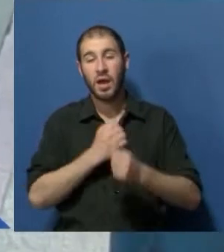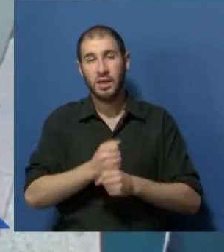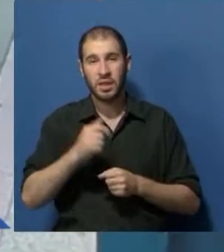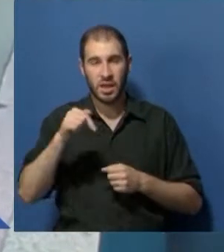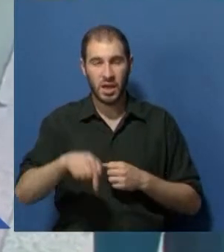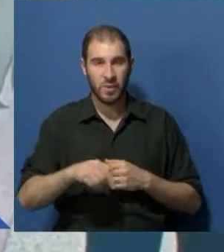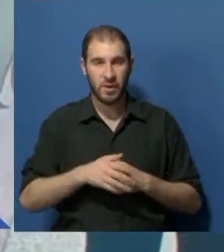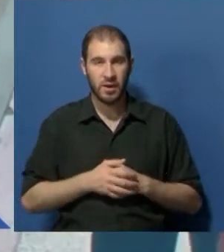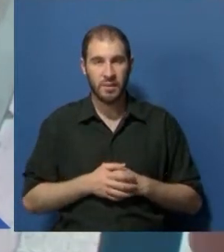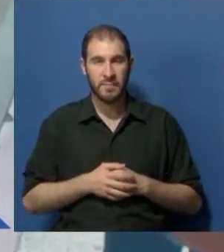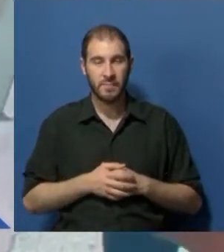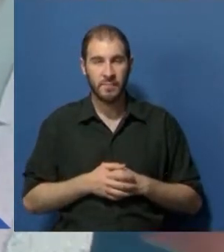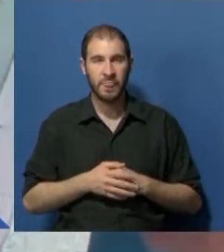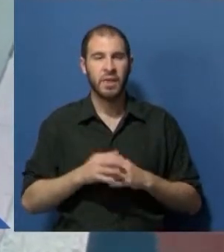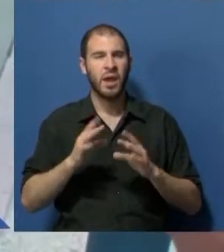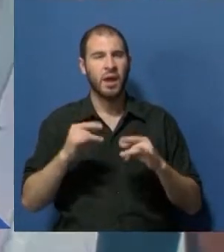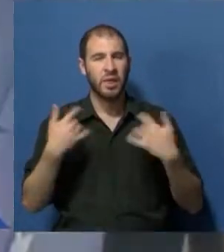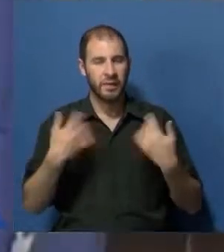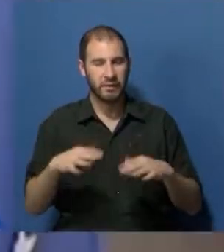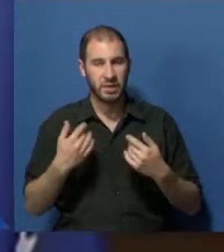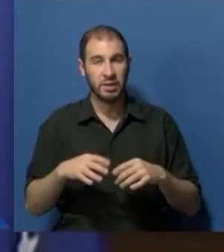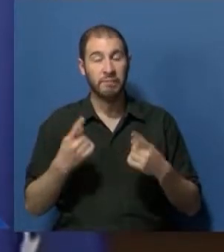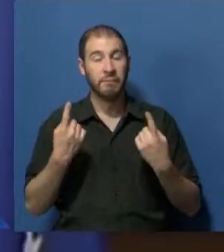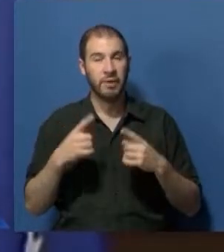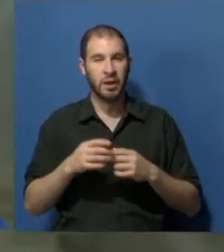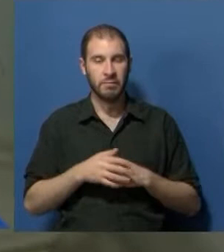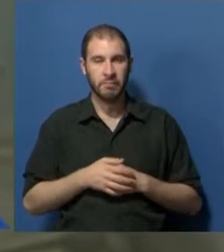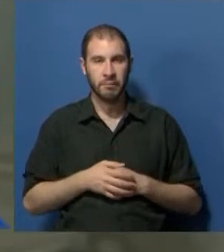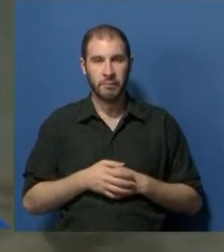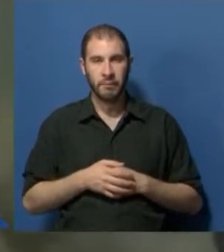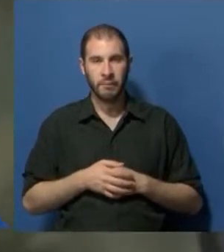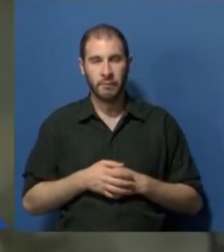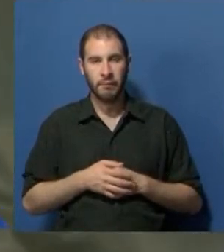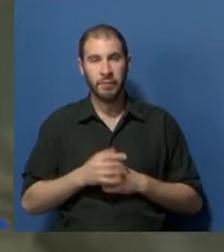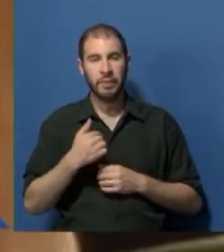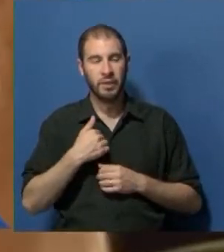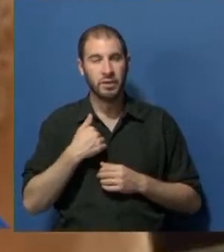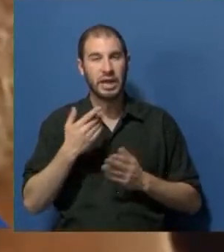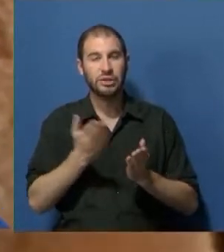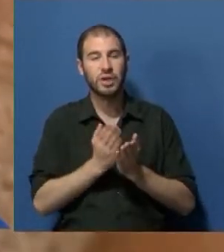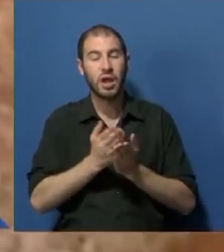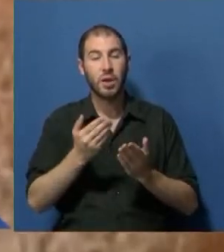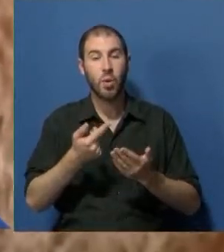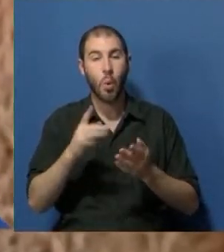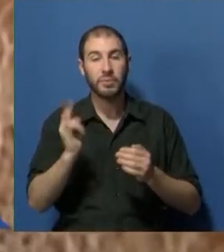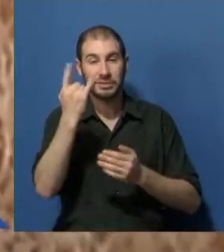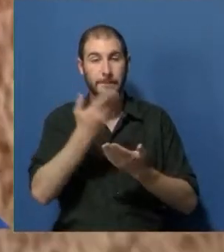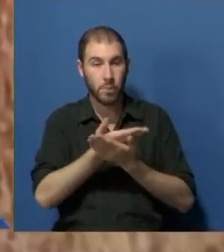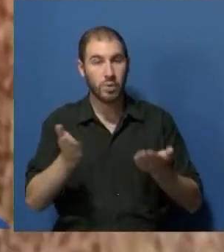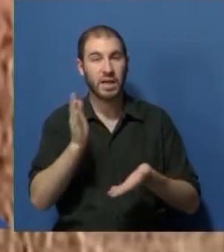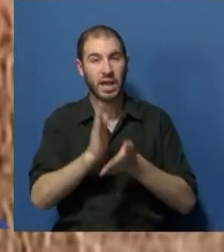ahí es complejo, pero digamos, yo haber estudiado en una universidad pública,